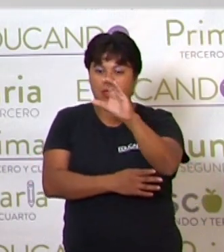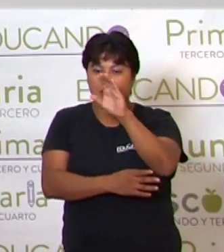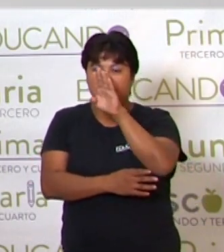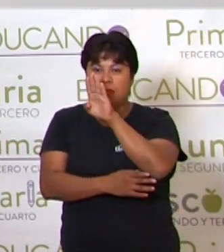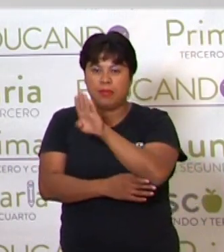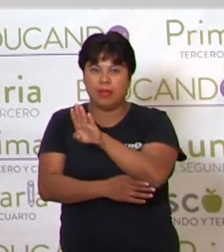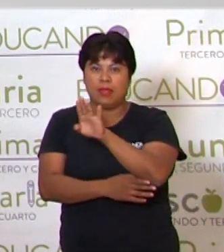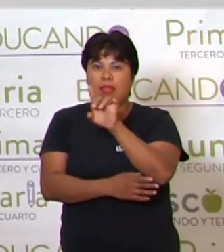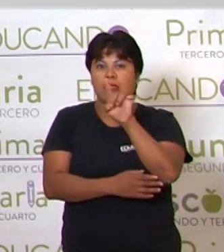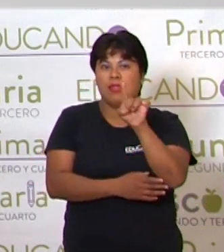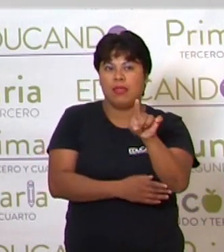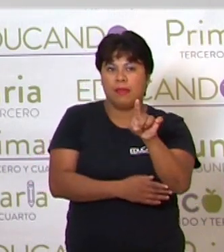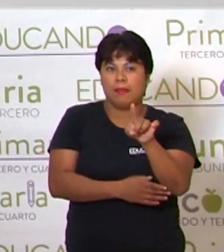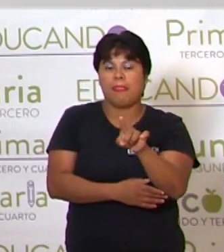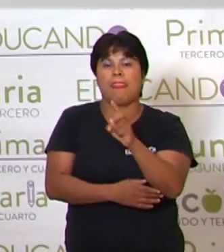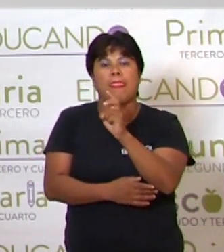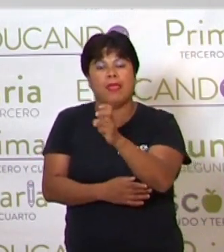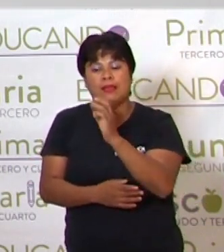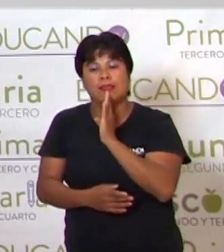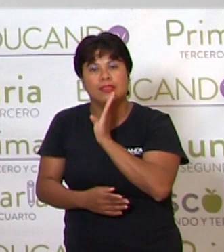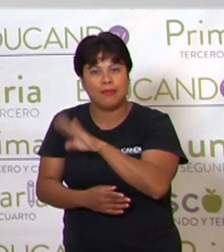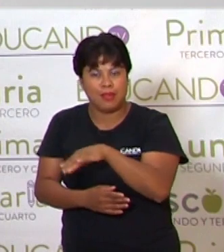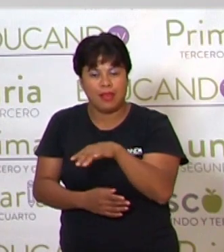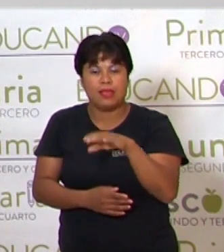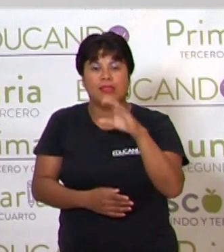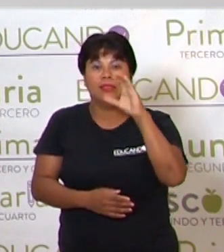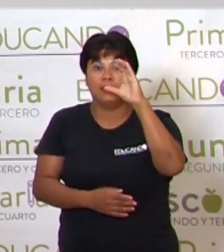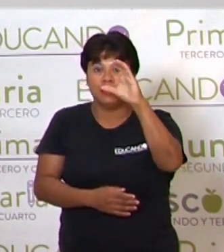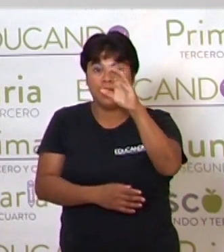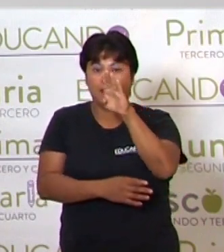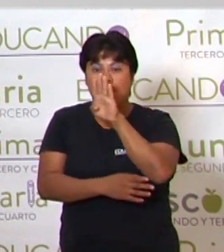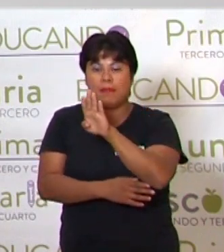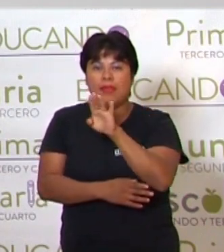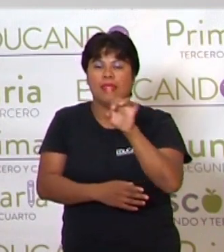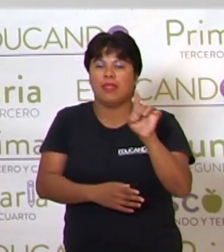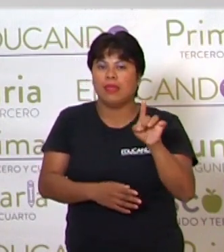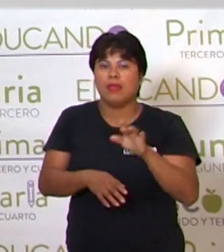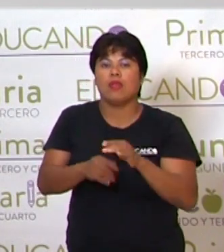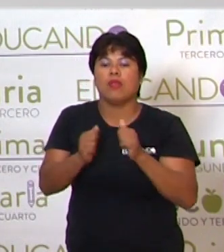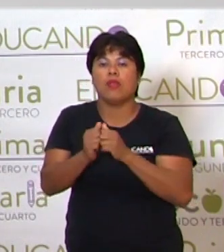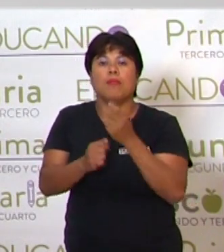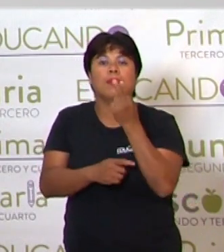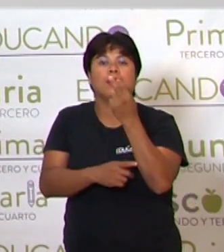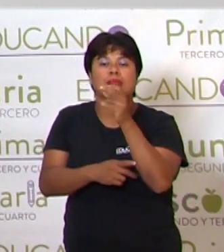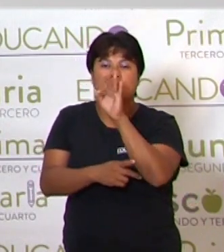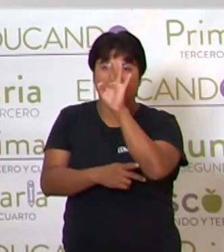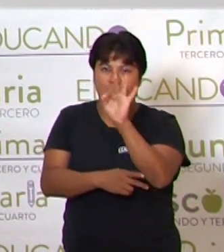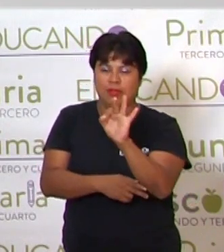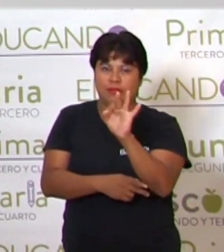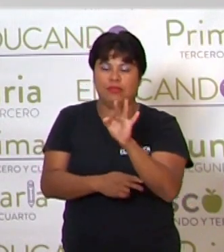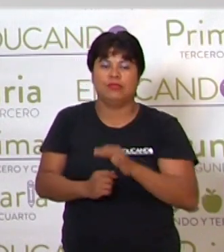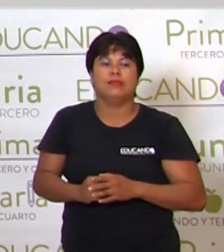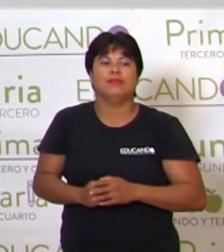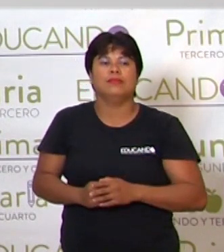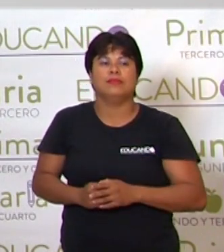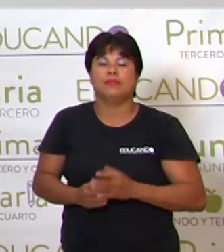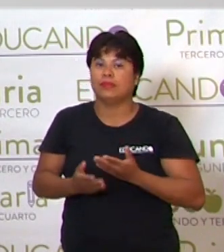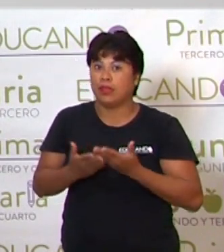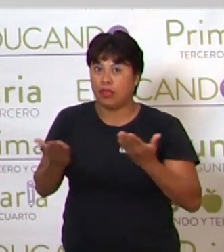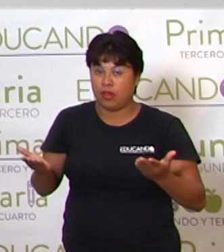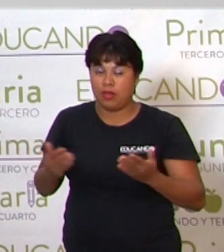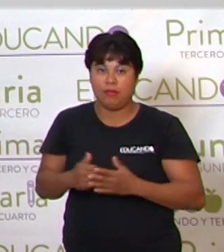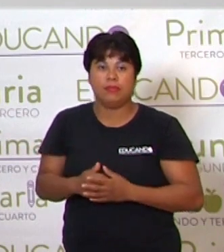CBD. Aquí está mal. ¿Sí? Sería el ángulo CBD con 25 grados. Ahora